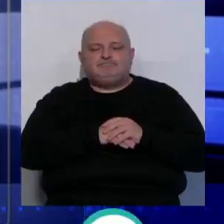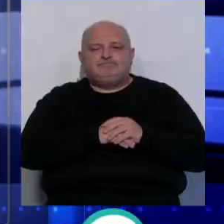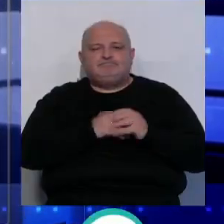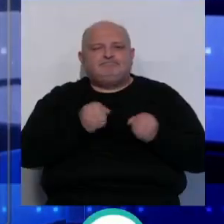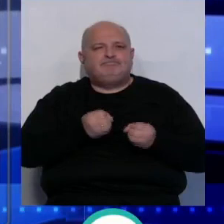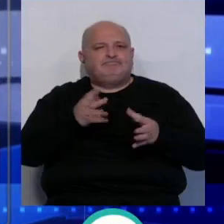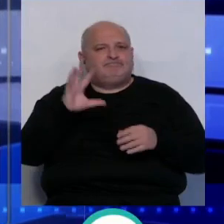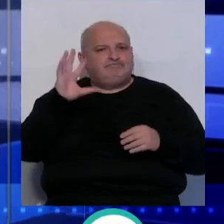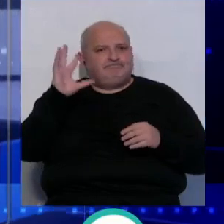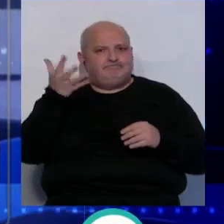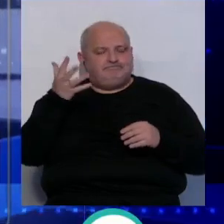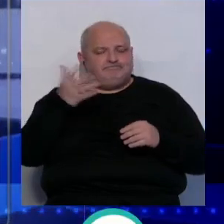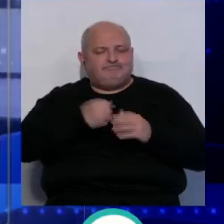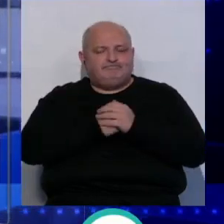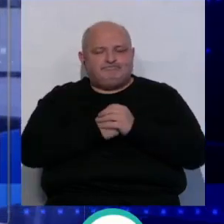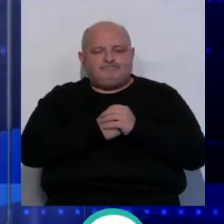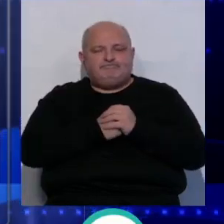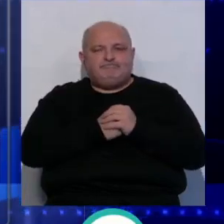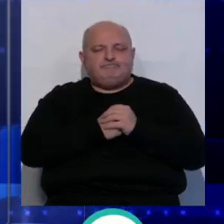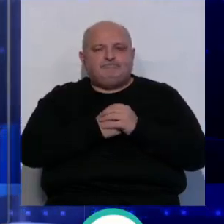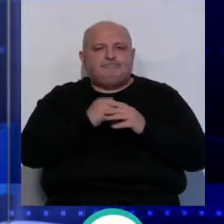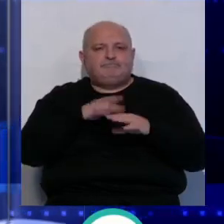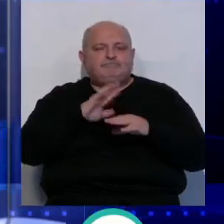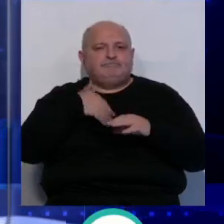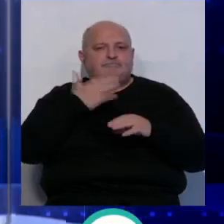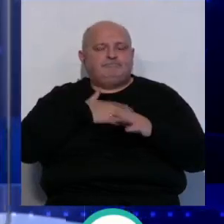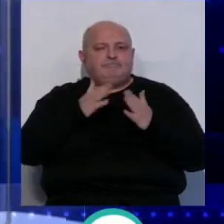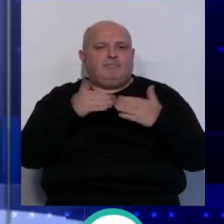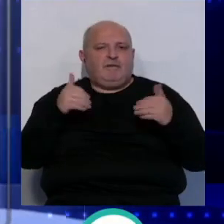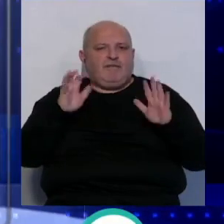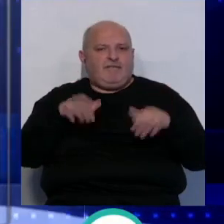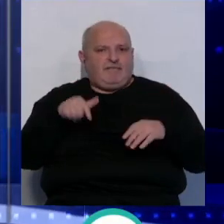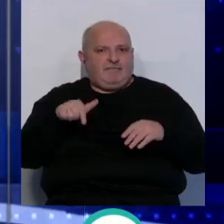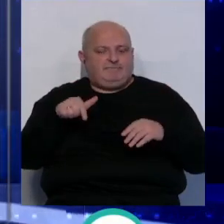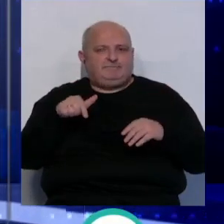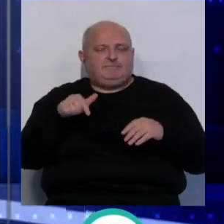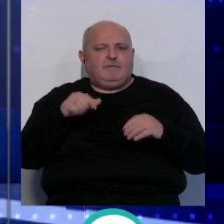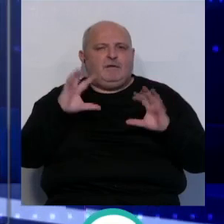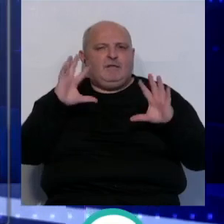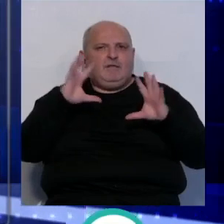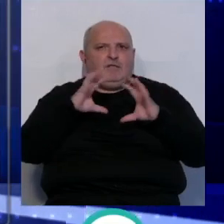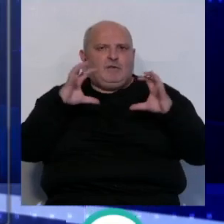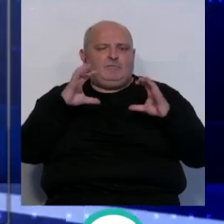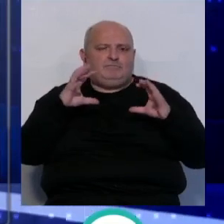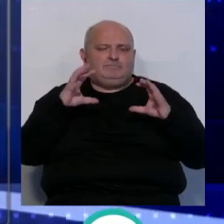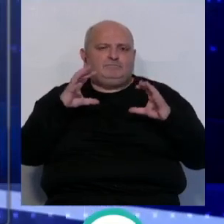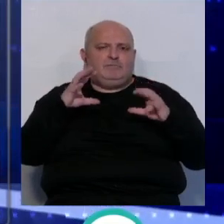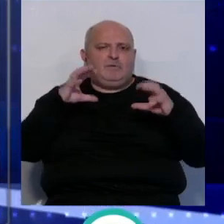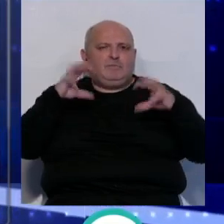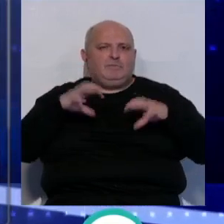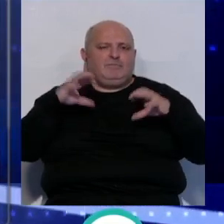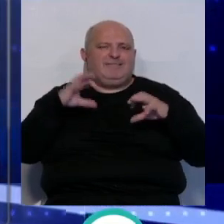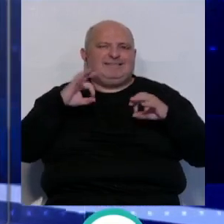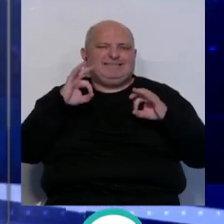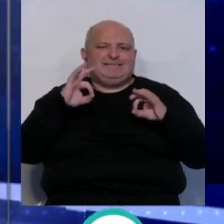La Agencia Estatal de Meteorología informa de un tiempo para mañana en la bahía de Cádiz con cielos cuiertos y chubascos